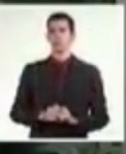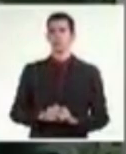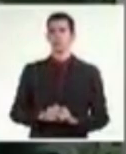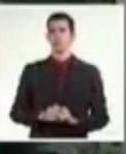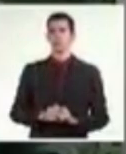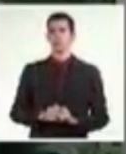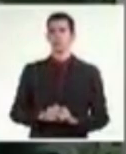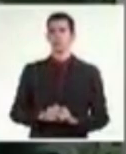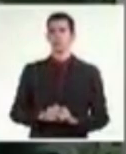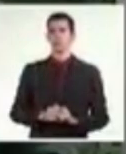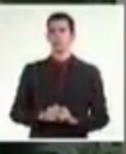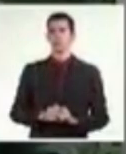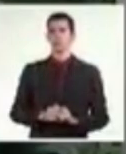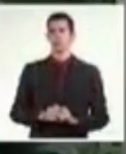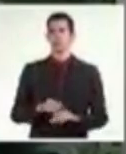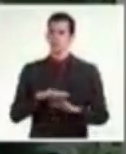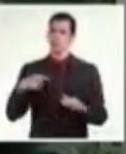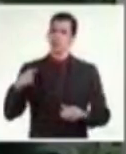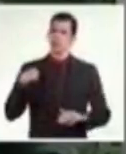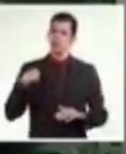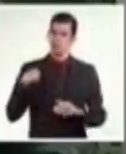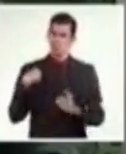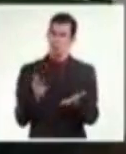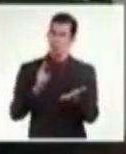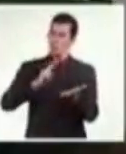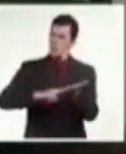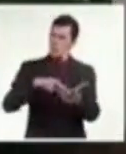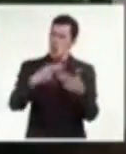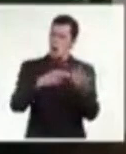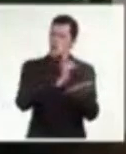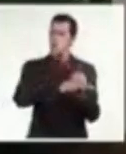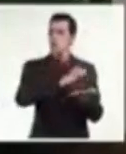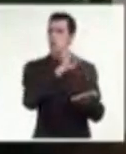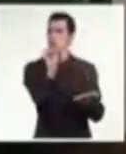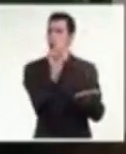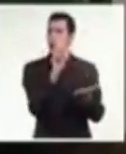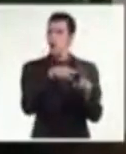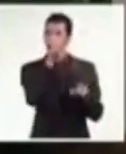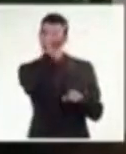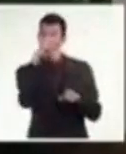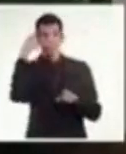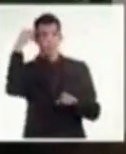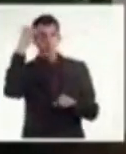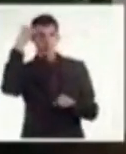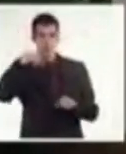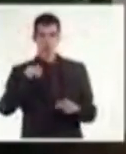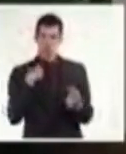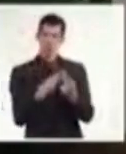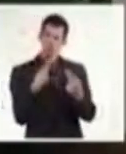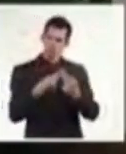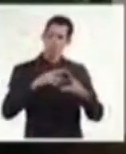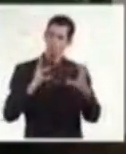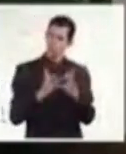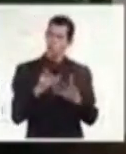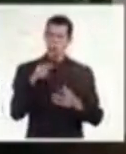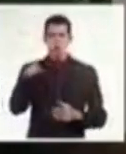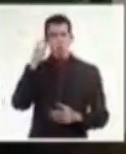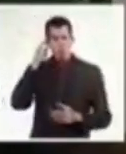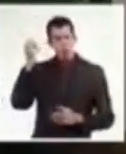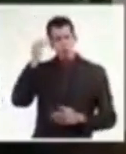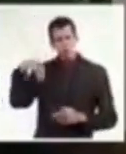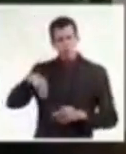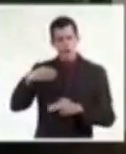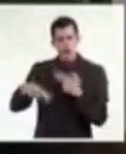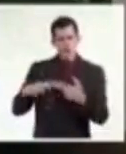la conoce del grupo de Telegram? Para poder entrar a ese grupo. Cuando me di cuenta de las actividades que